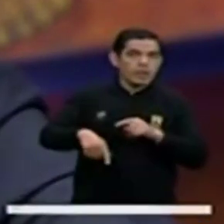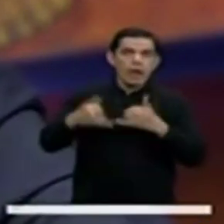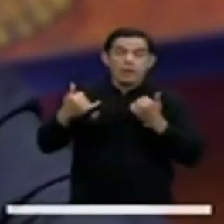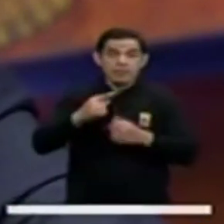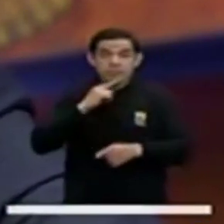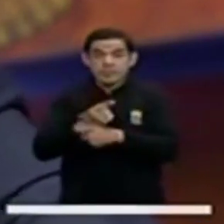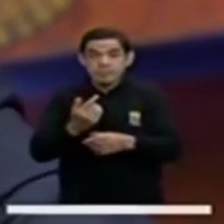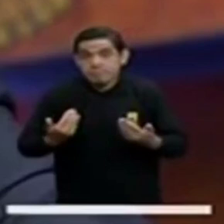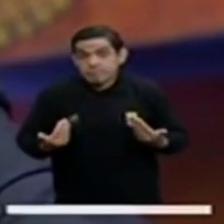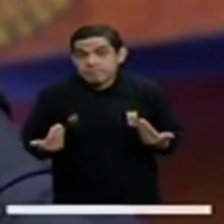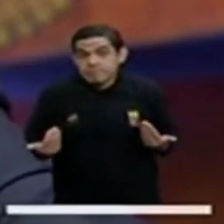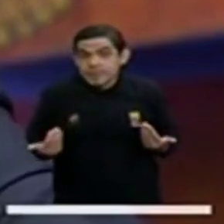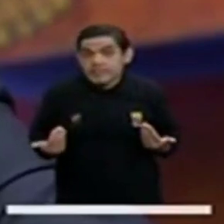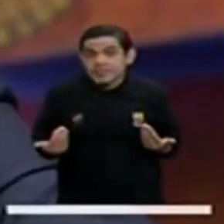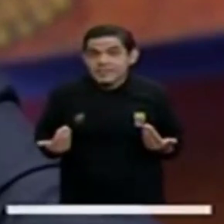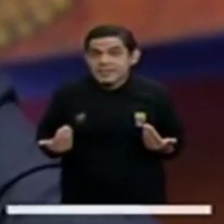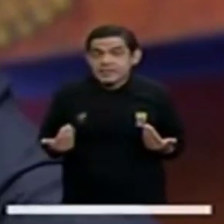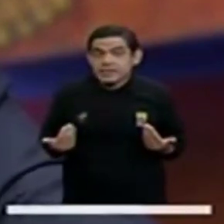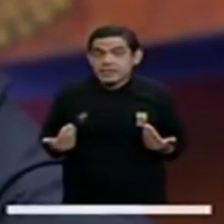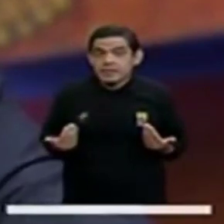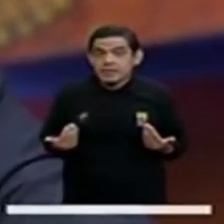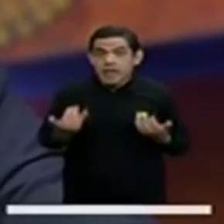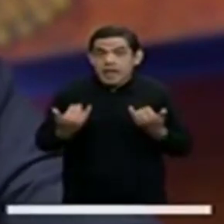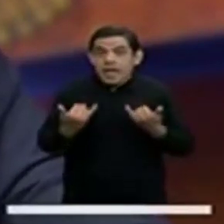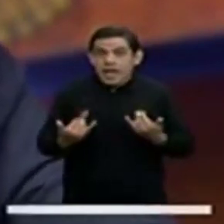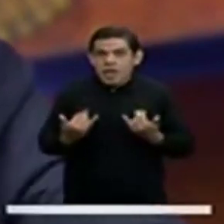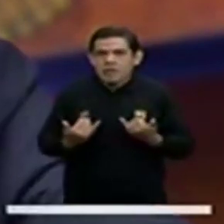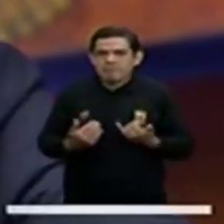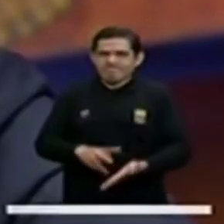Pues bueno, es la hora de atreverse.